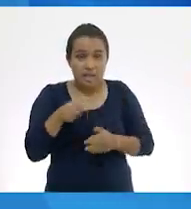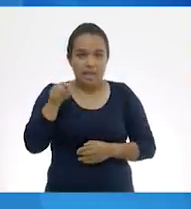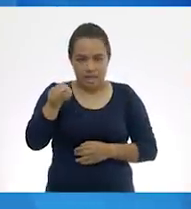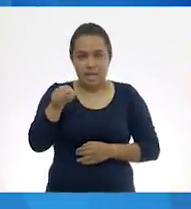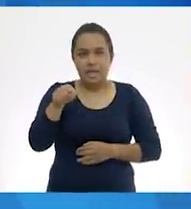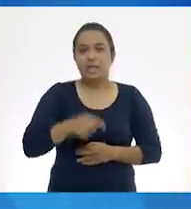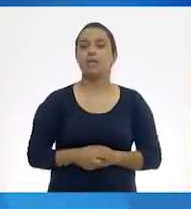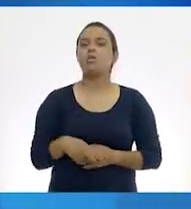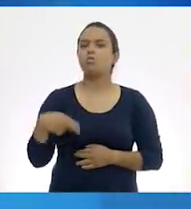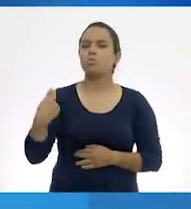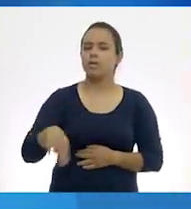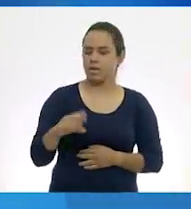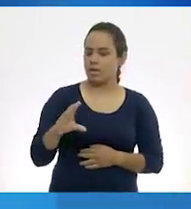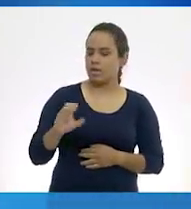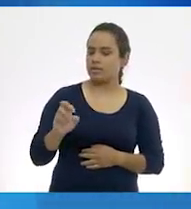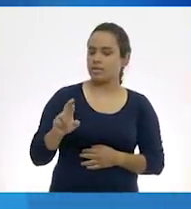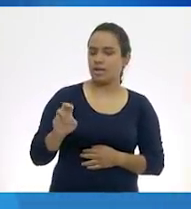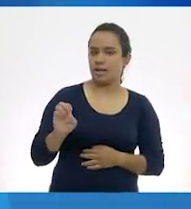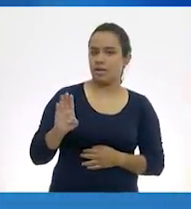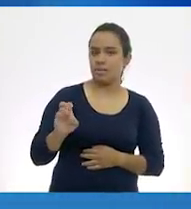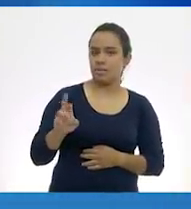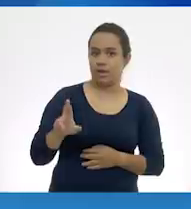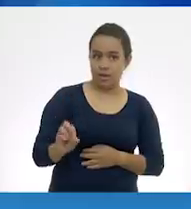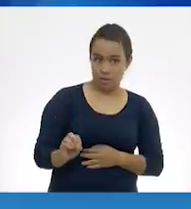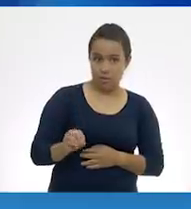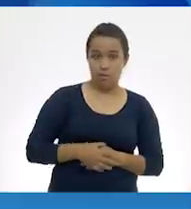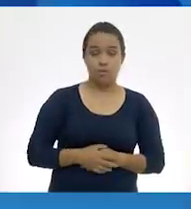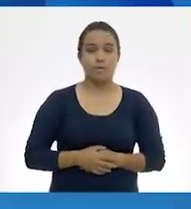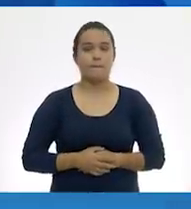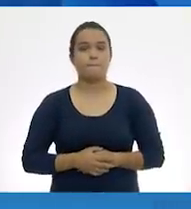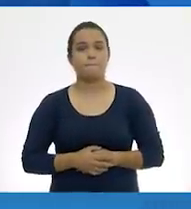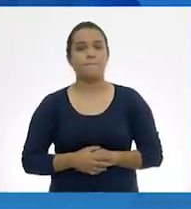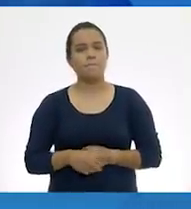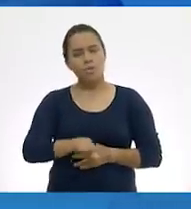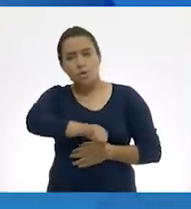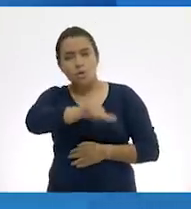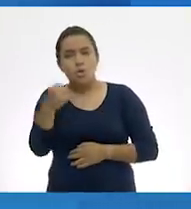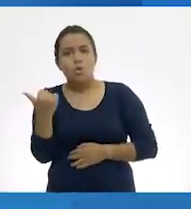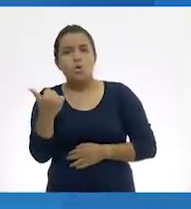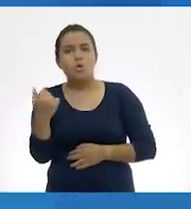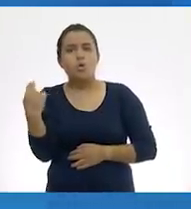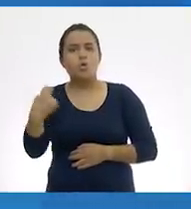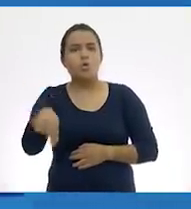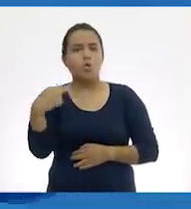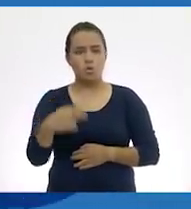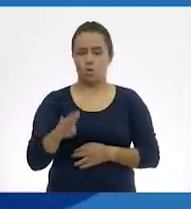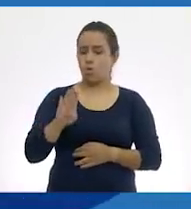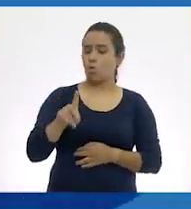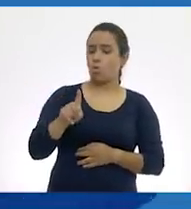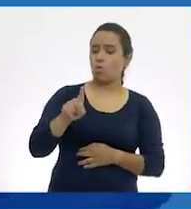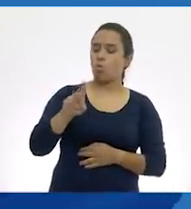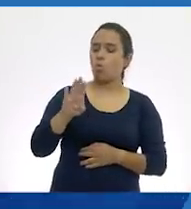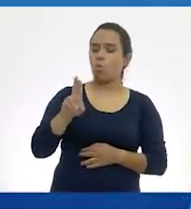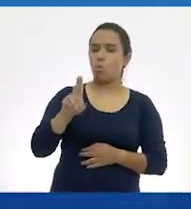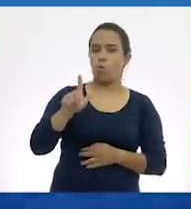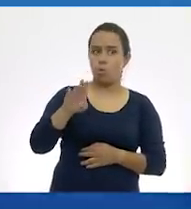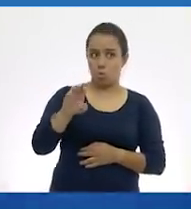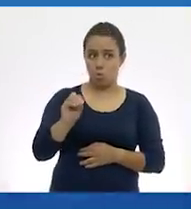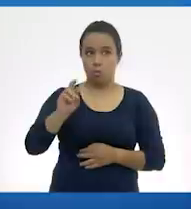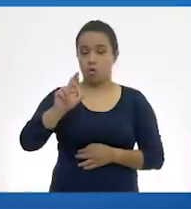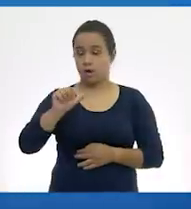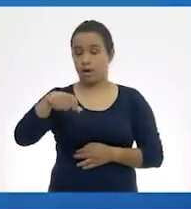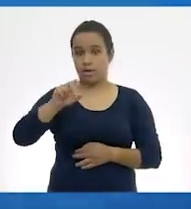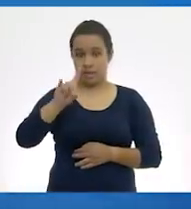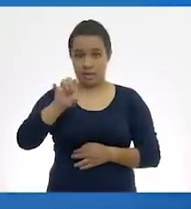Muy bien, ese es el cerebelo. Y hay otra parte que se llama bulbo raquídeo, que es parte de